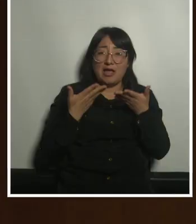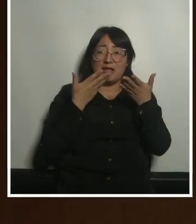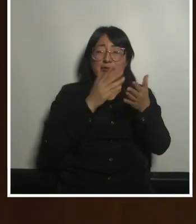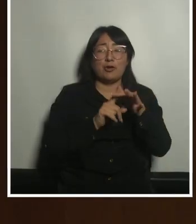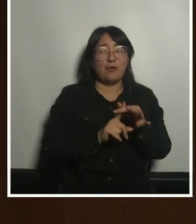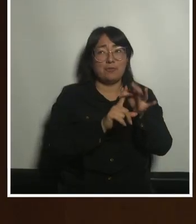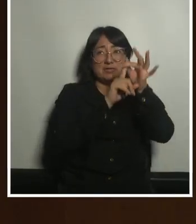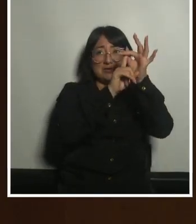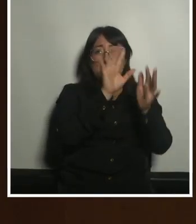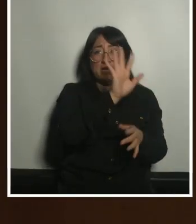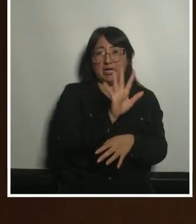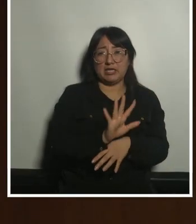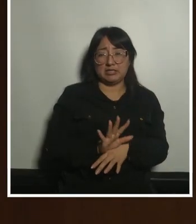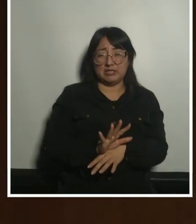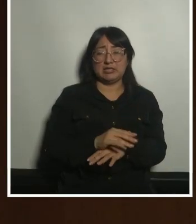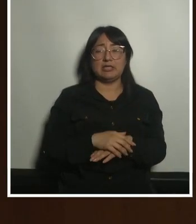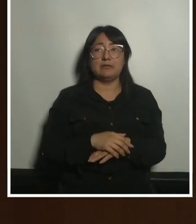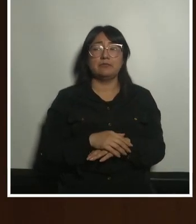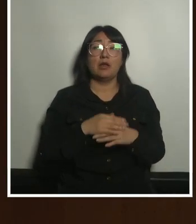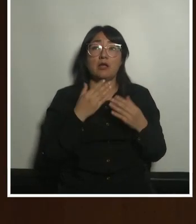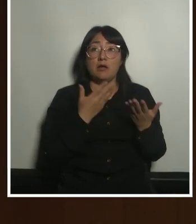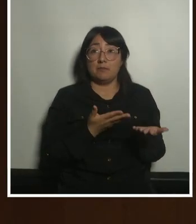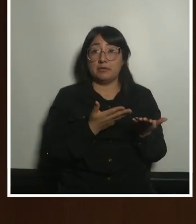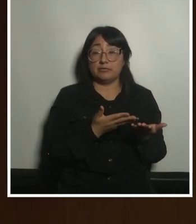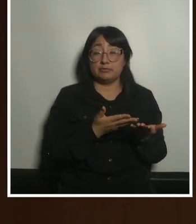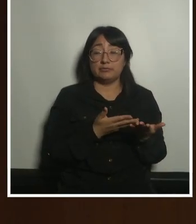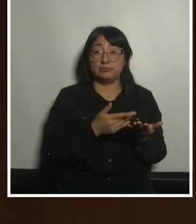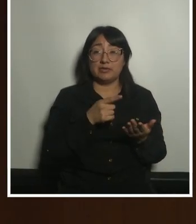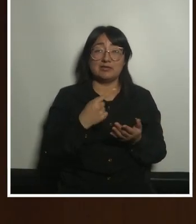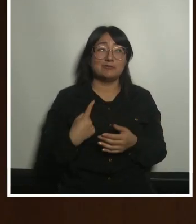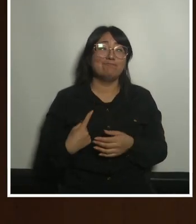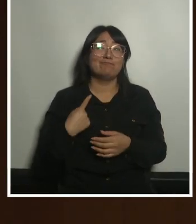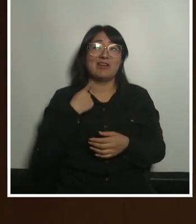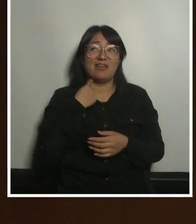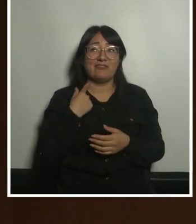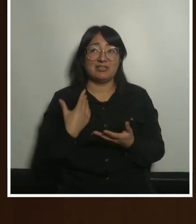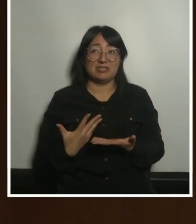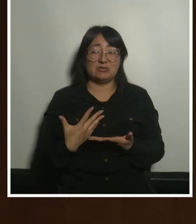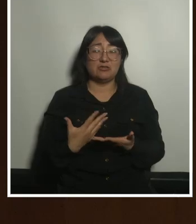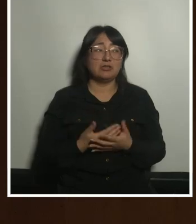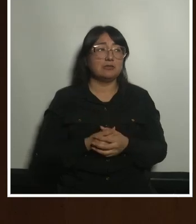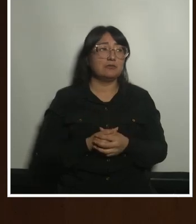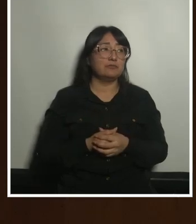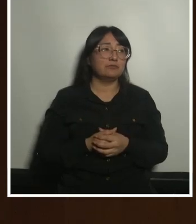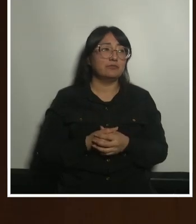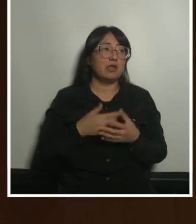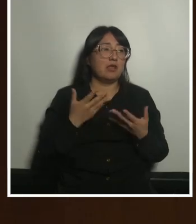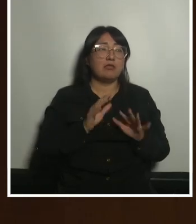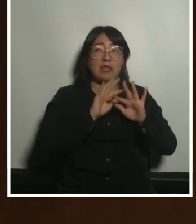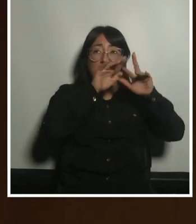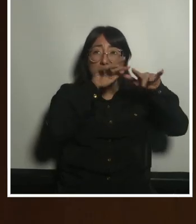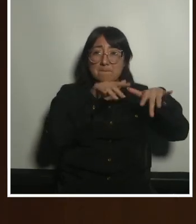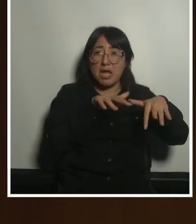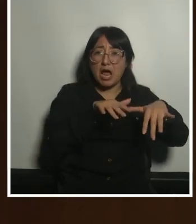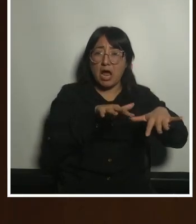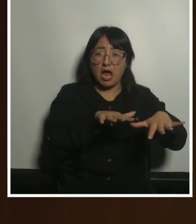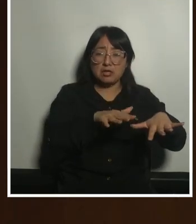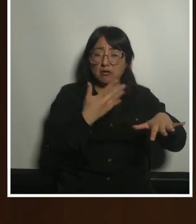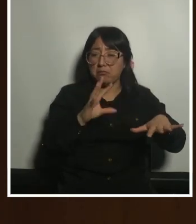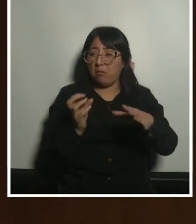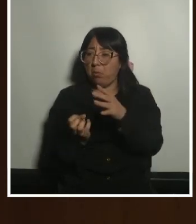rasgos. Nos pasó entonces estas afectaciones a través de playas que se iban